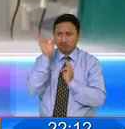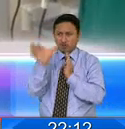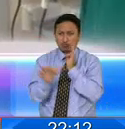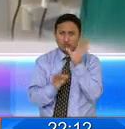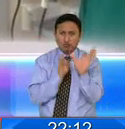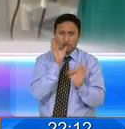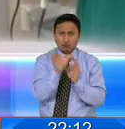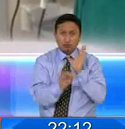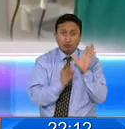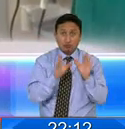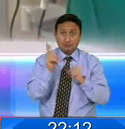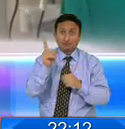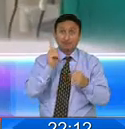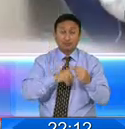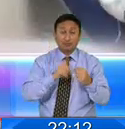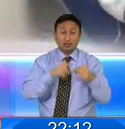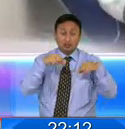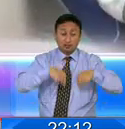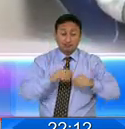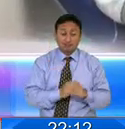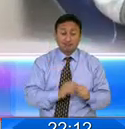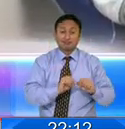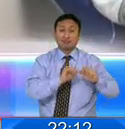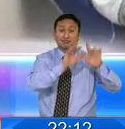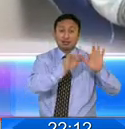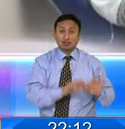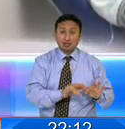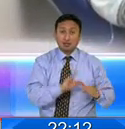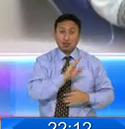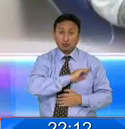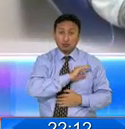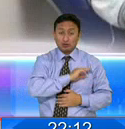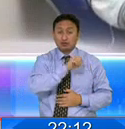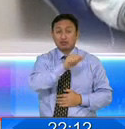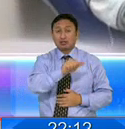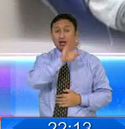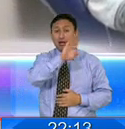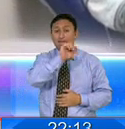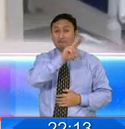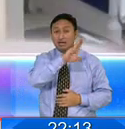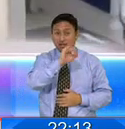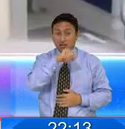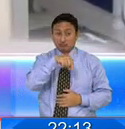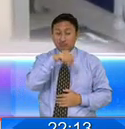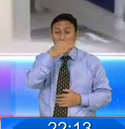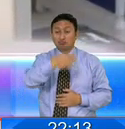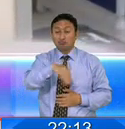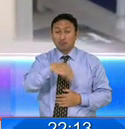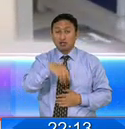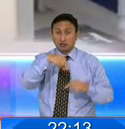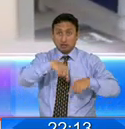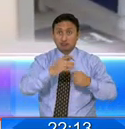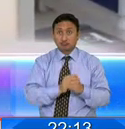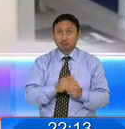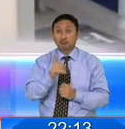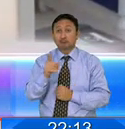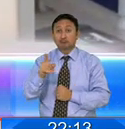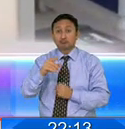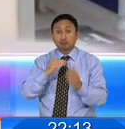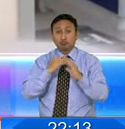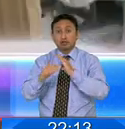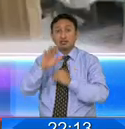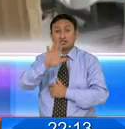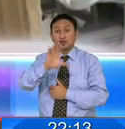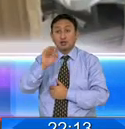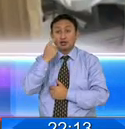confirmar la sospecha en Quito, la secretaria de Salud del municipio, Jimena Abarca, señaló que este miércoles han enviado a un laboratorio